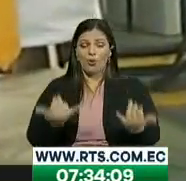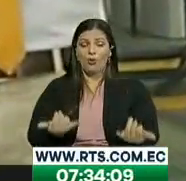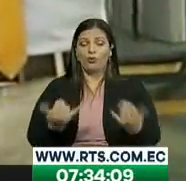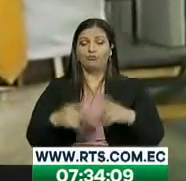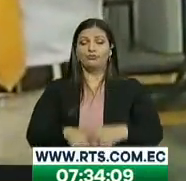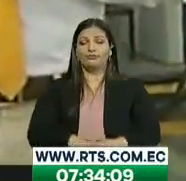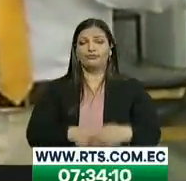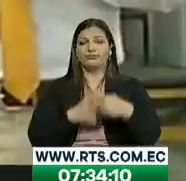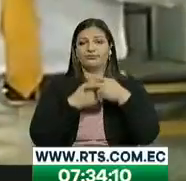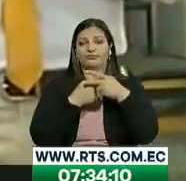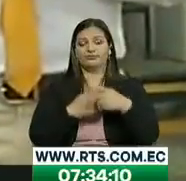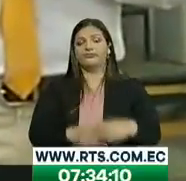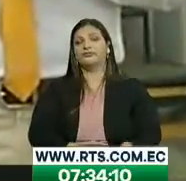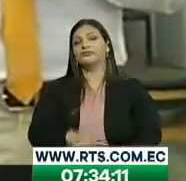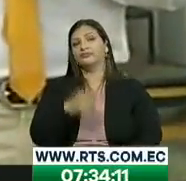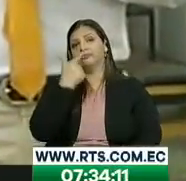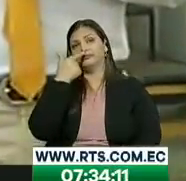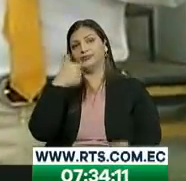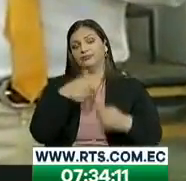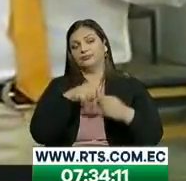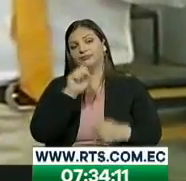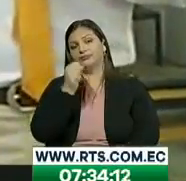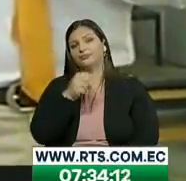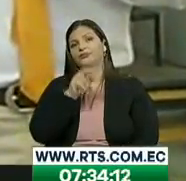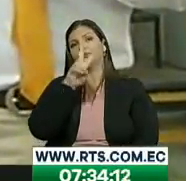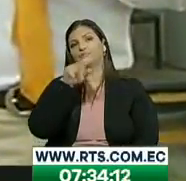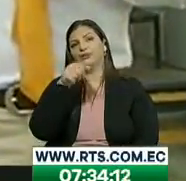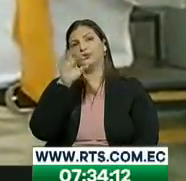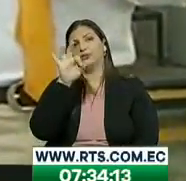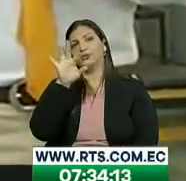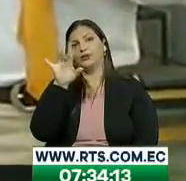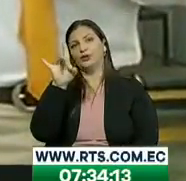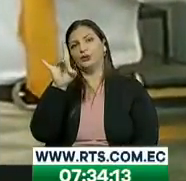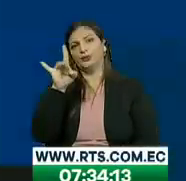combustible a $2.98. Mi querida Luisa, muy buenos días.